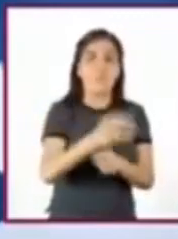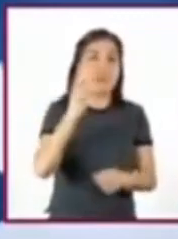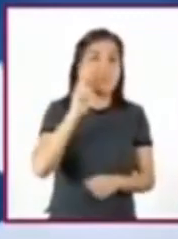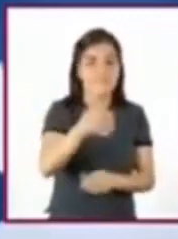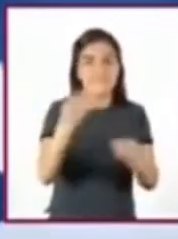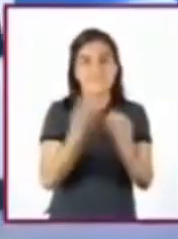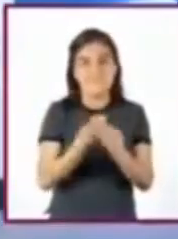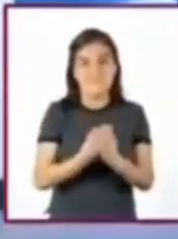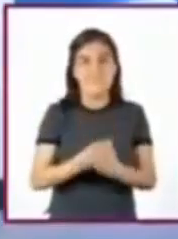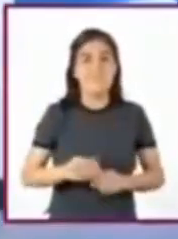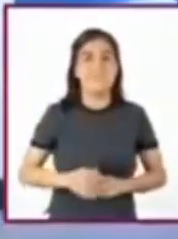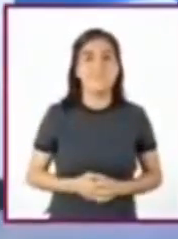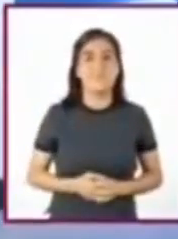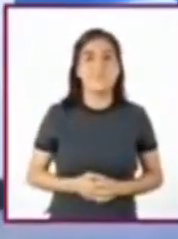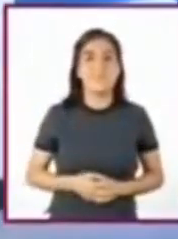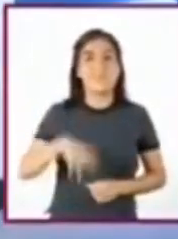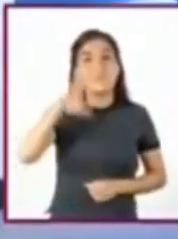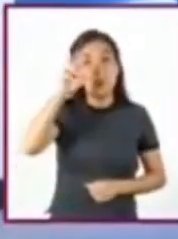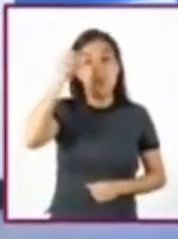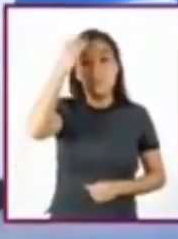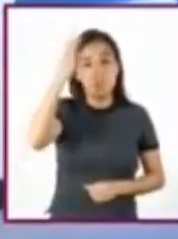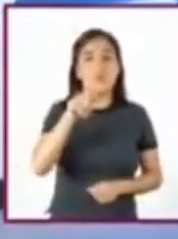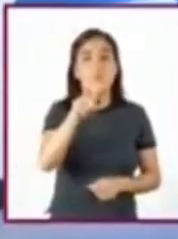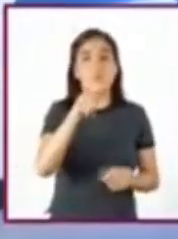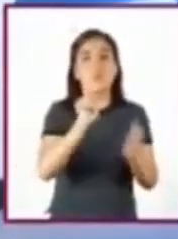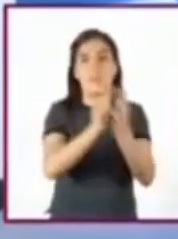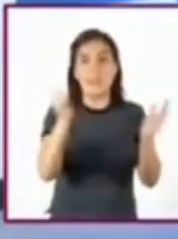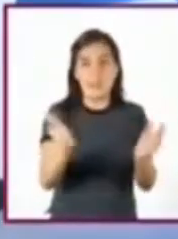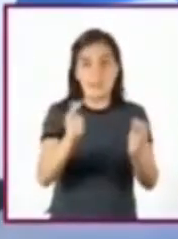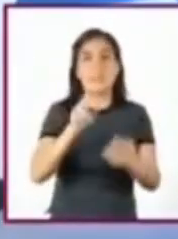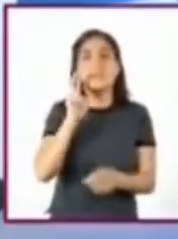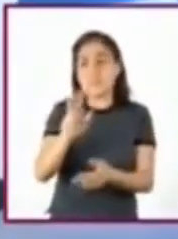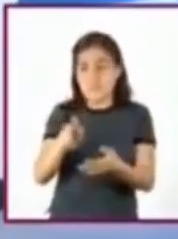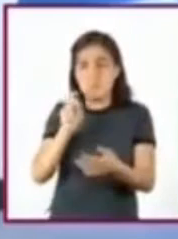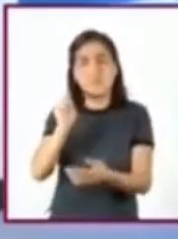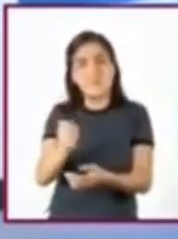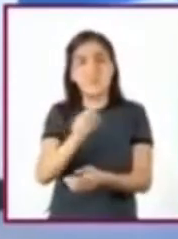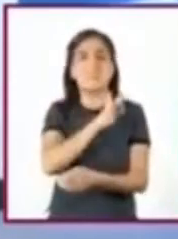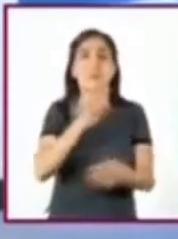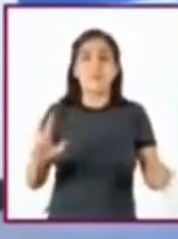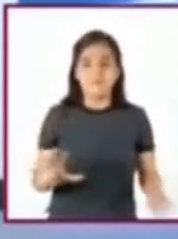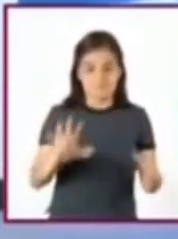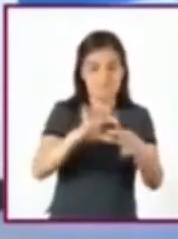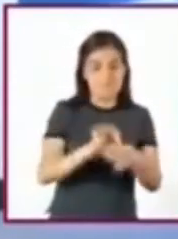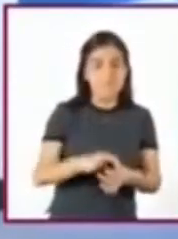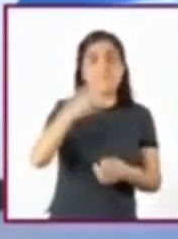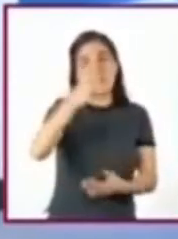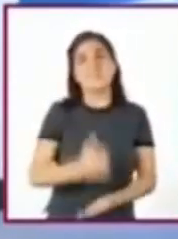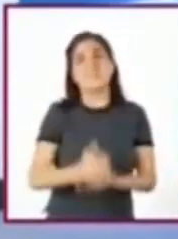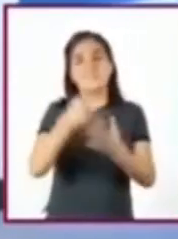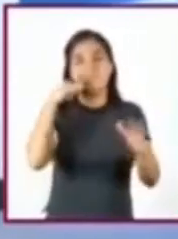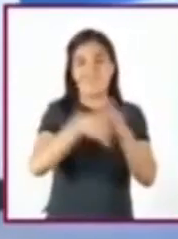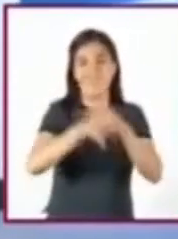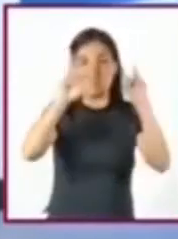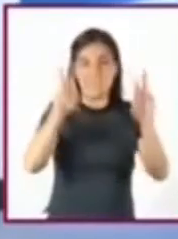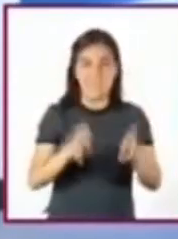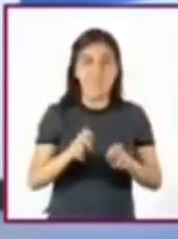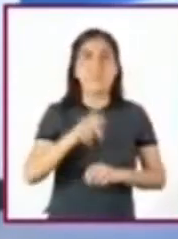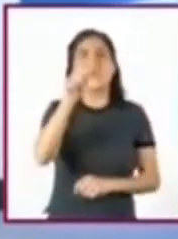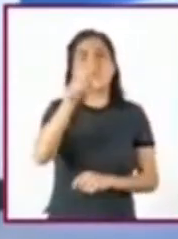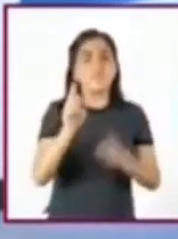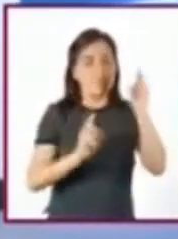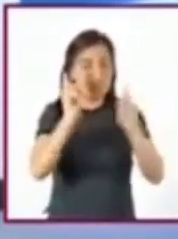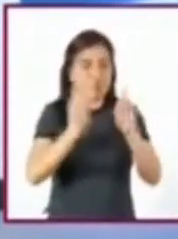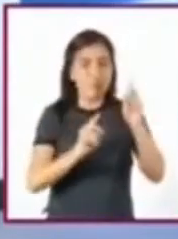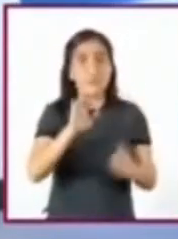de lo que veamos. No olviden consultar su libro de texto, que les puede ayudar a profundizar en el tema, resolver sus dudas